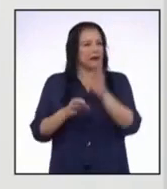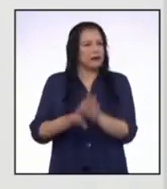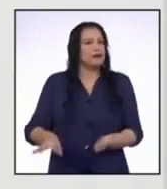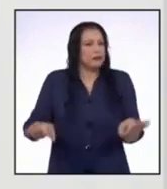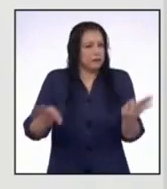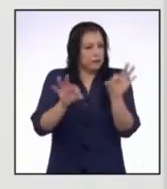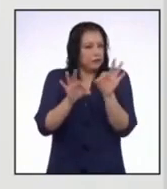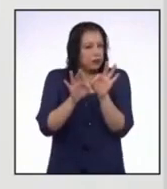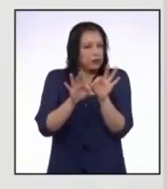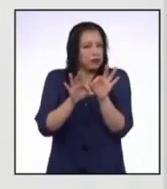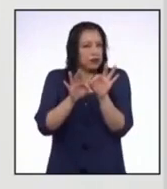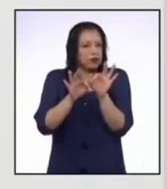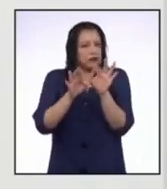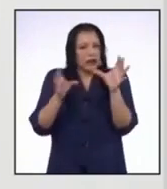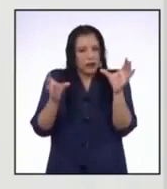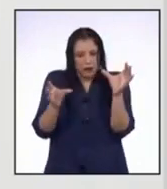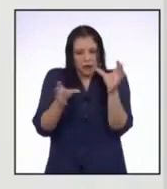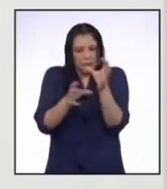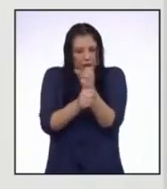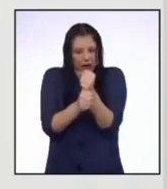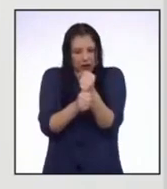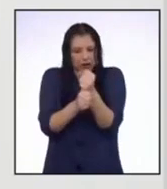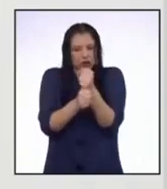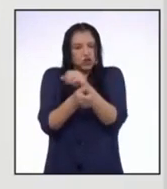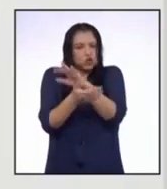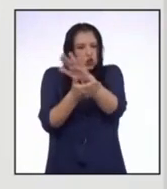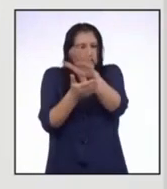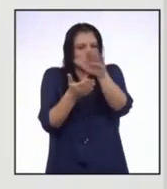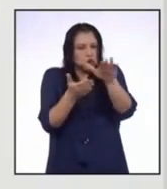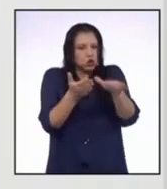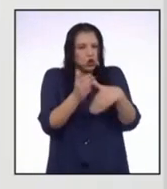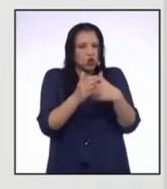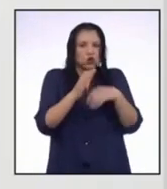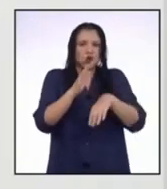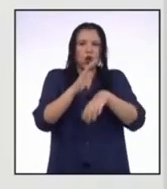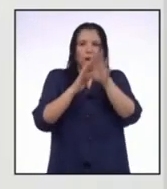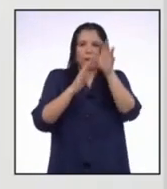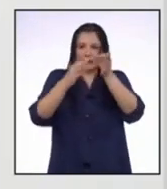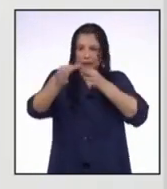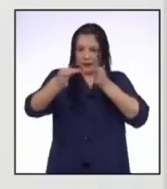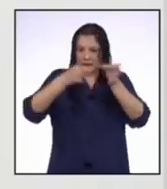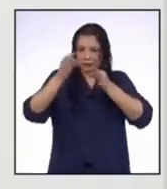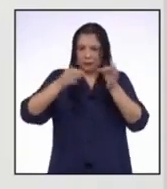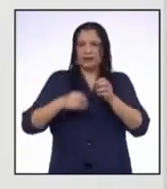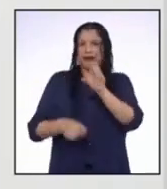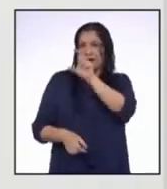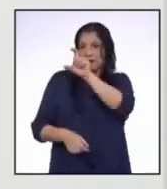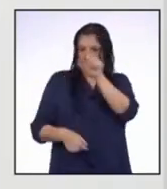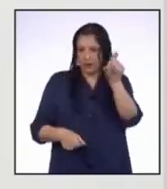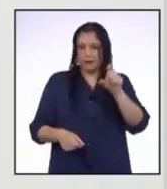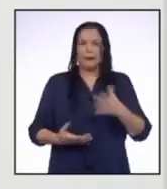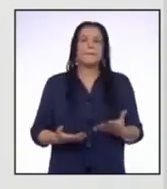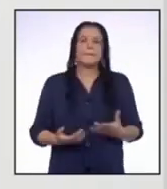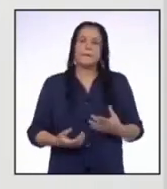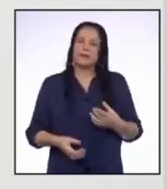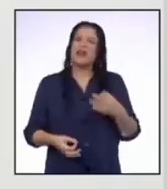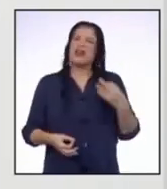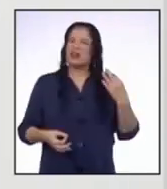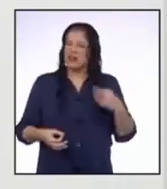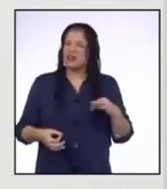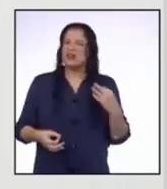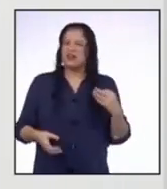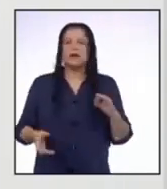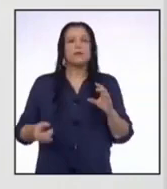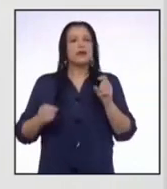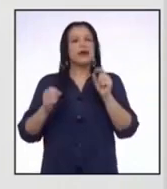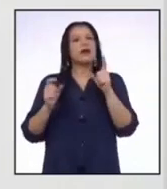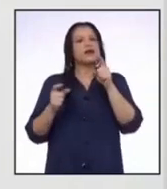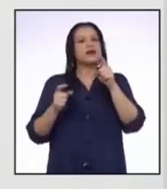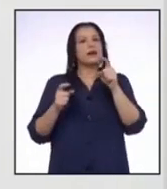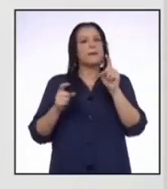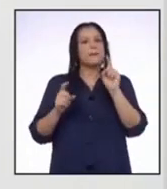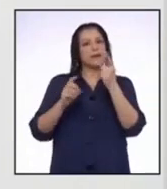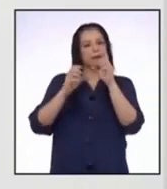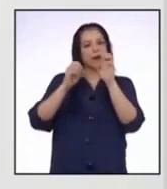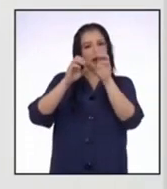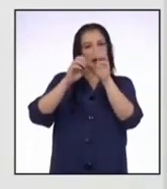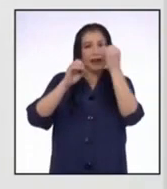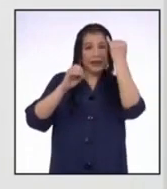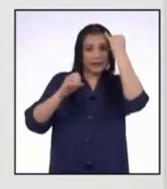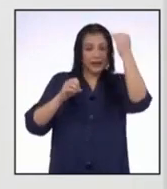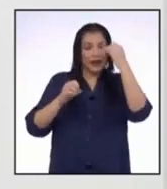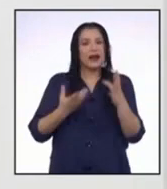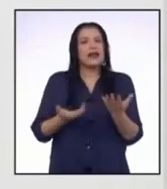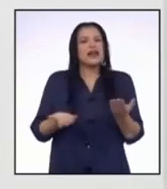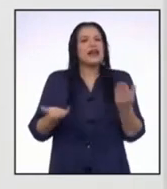principal engloba la esencia de lo que se hablará en el párrafo. Generalmente encierra aquello que él o